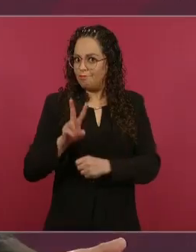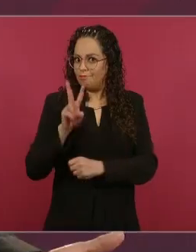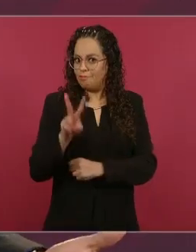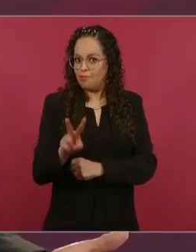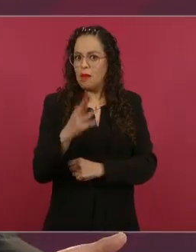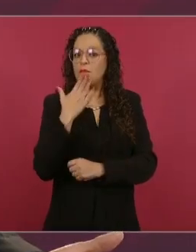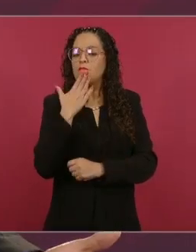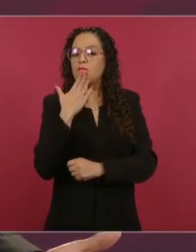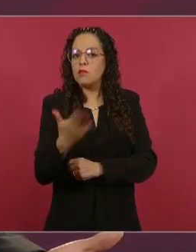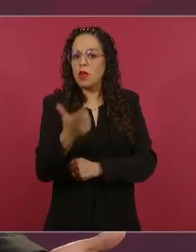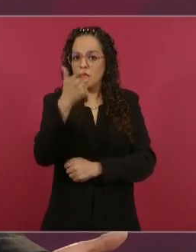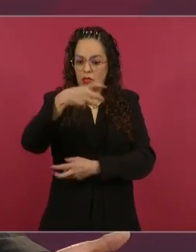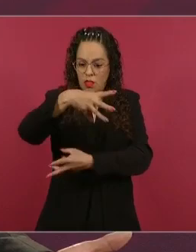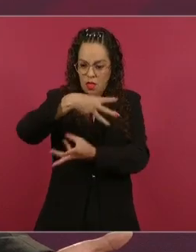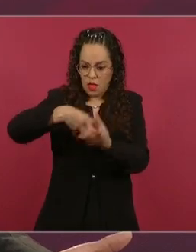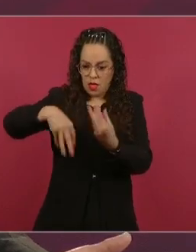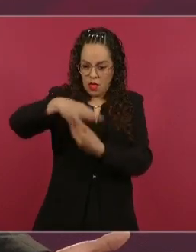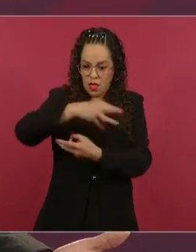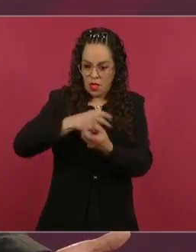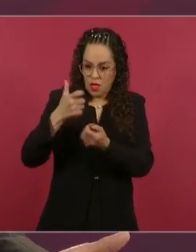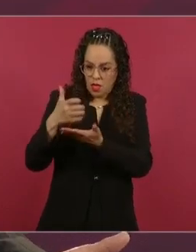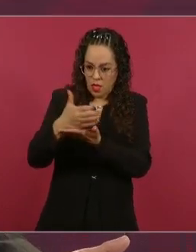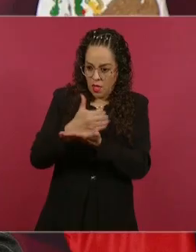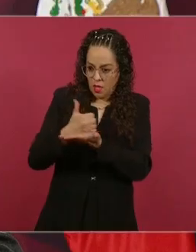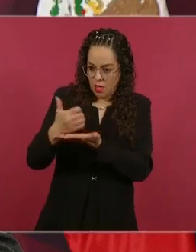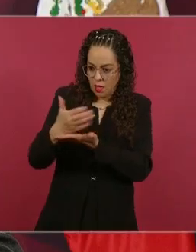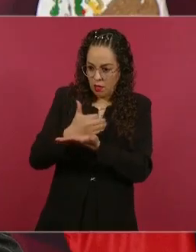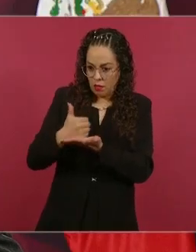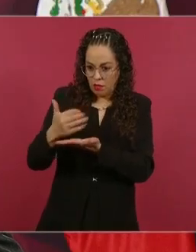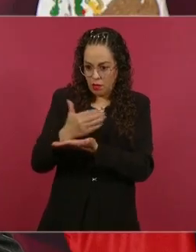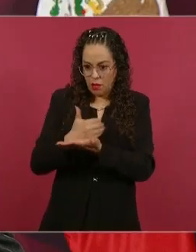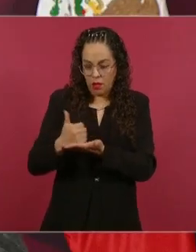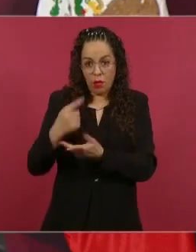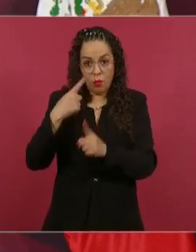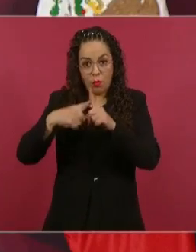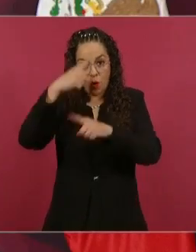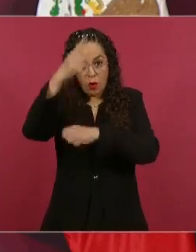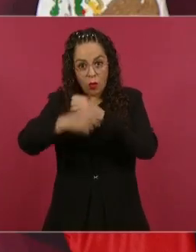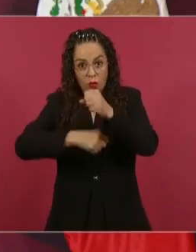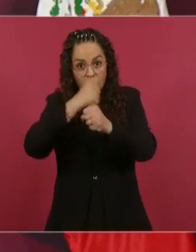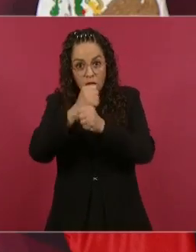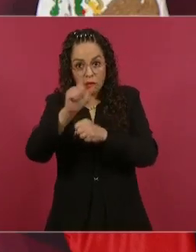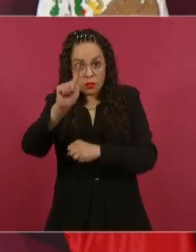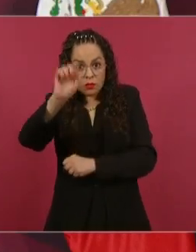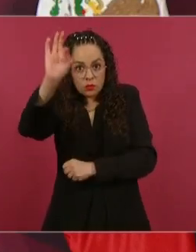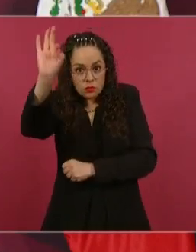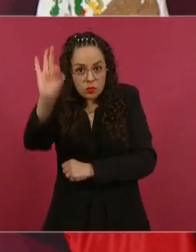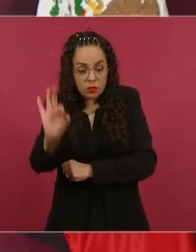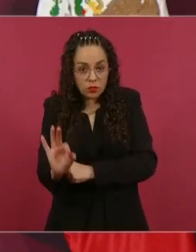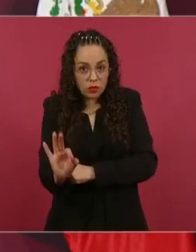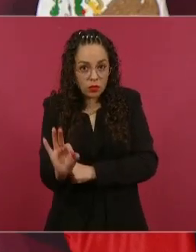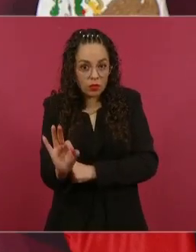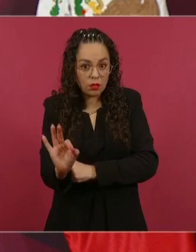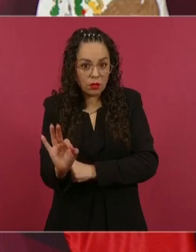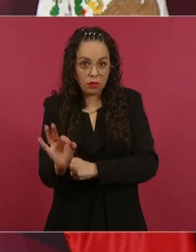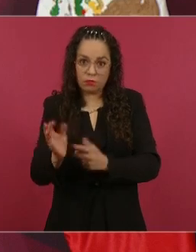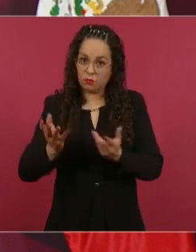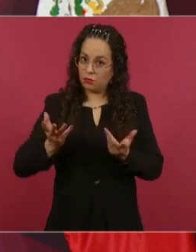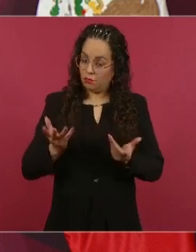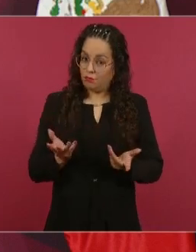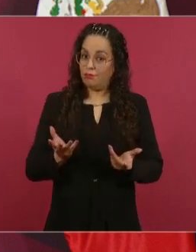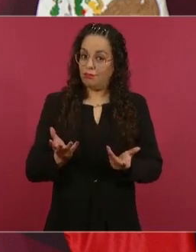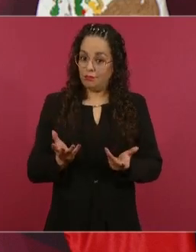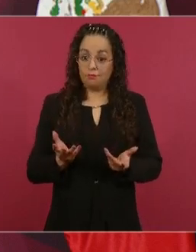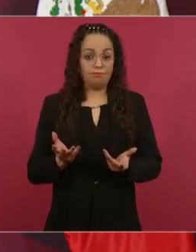tienen utilidades hasta el 70% al año y la contraprestación, lo